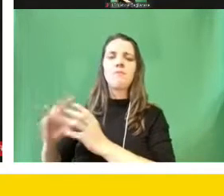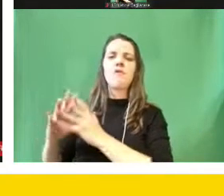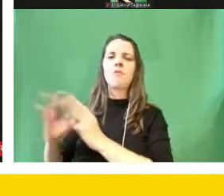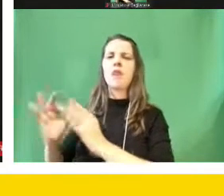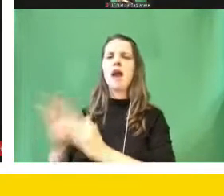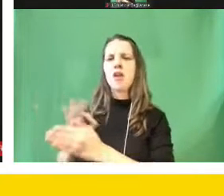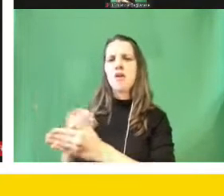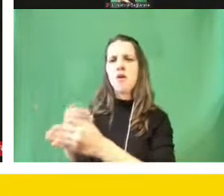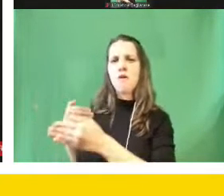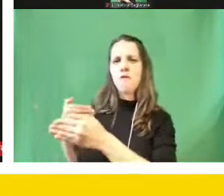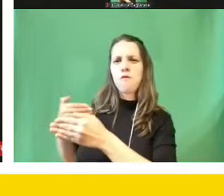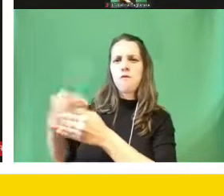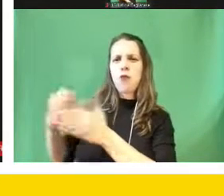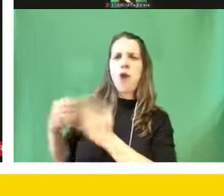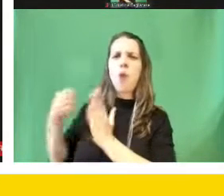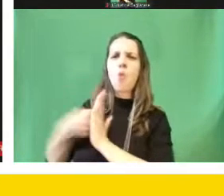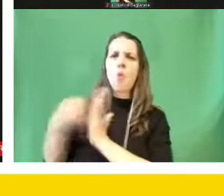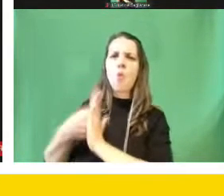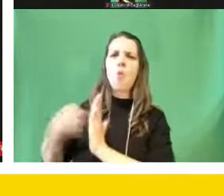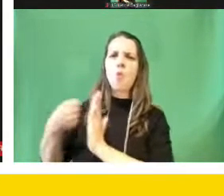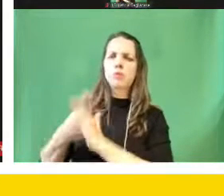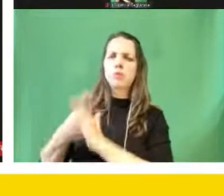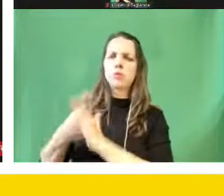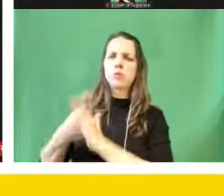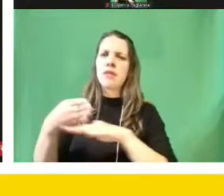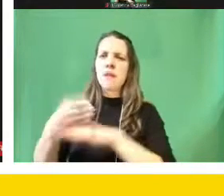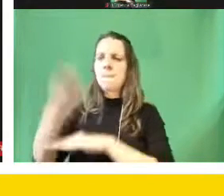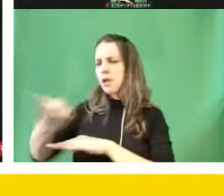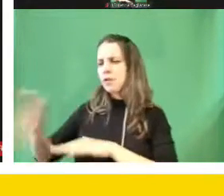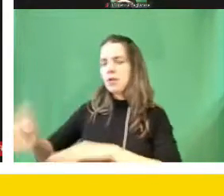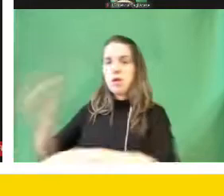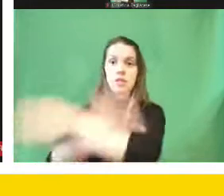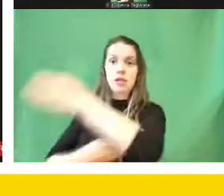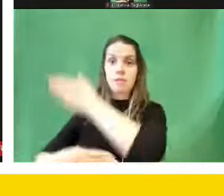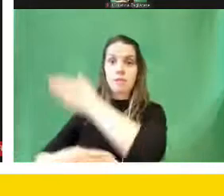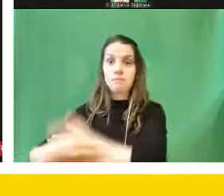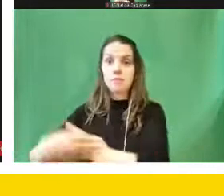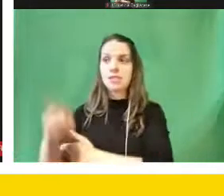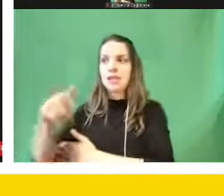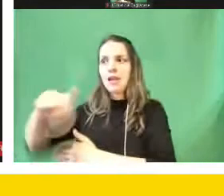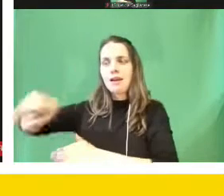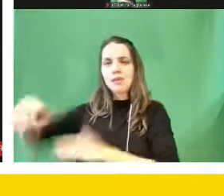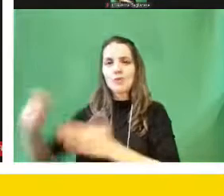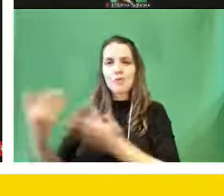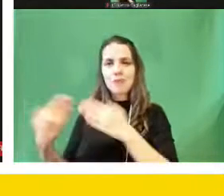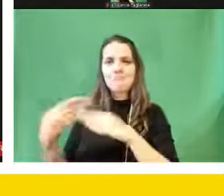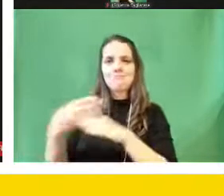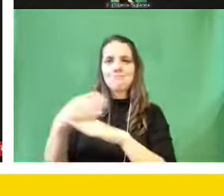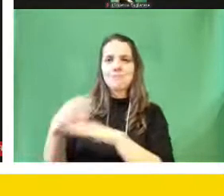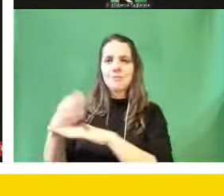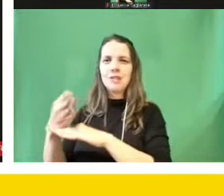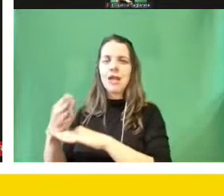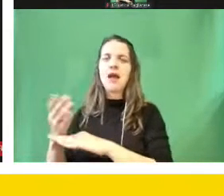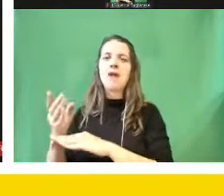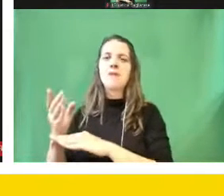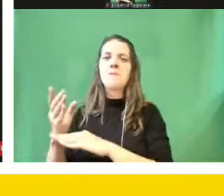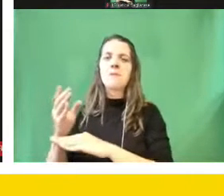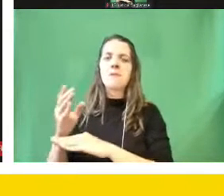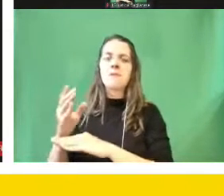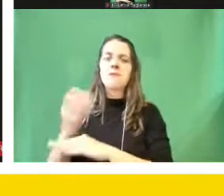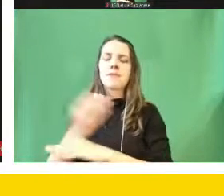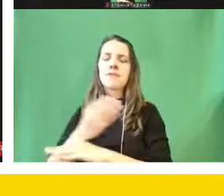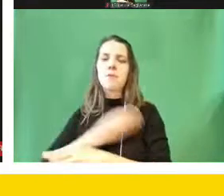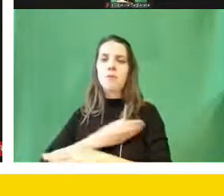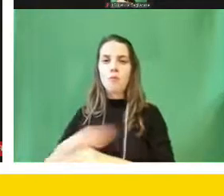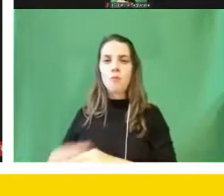los derechos y el acceso de las personas con discapacidad a todas las herramientas del Estado, entendemos nosotros que atravesamos